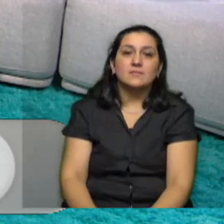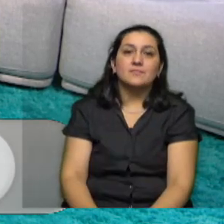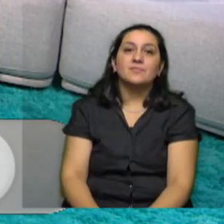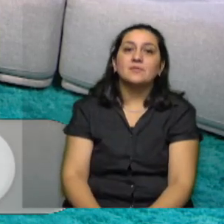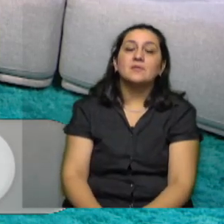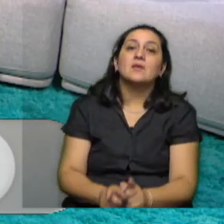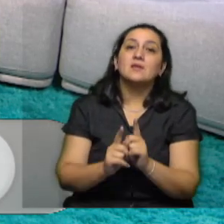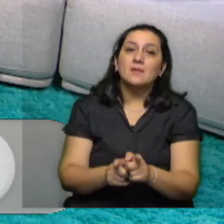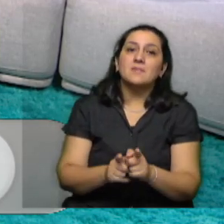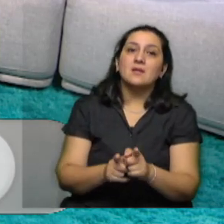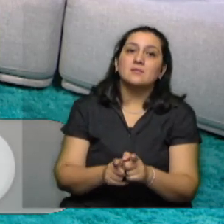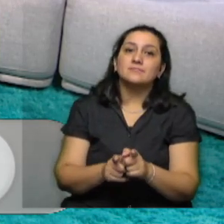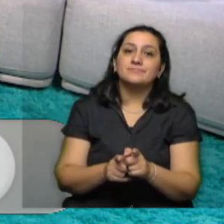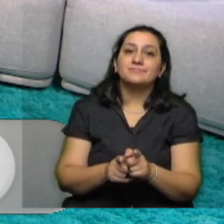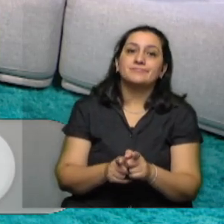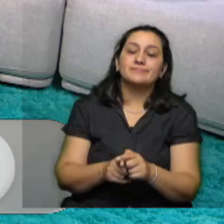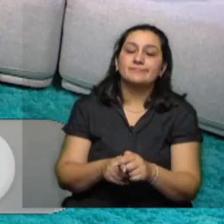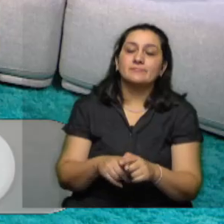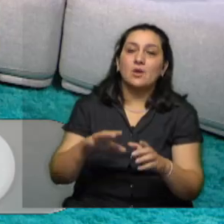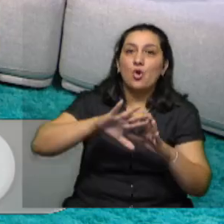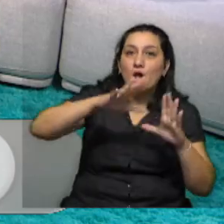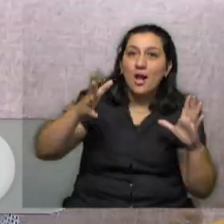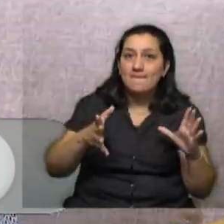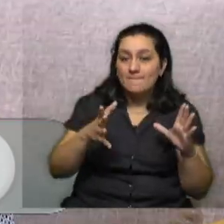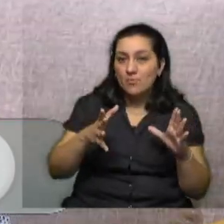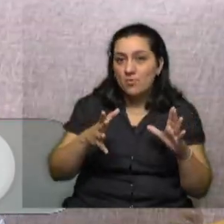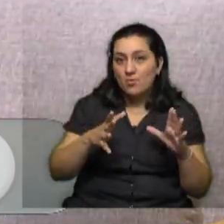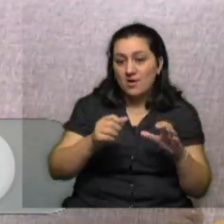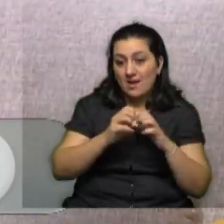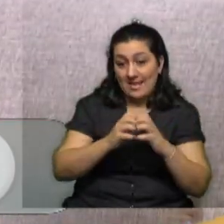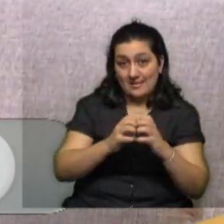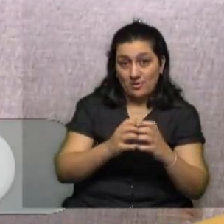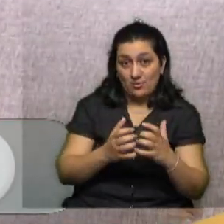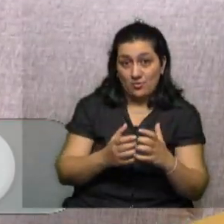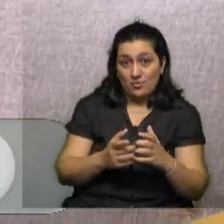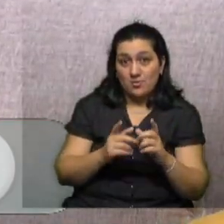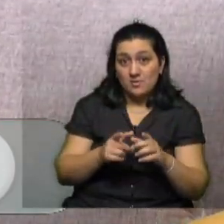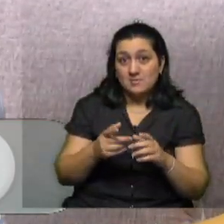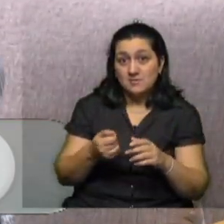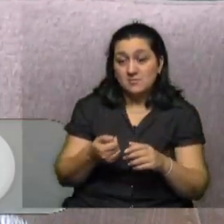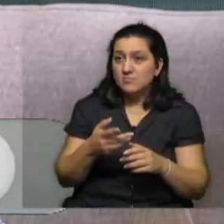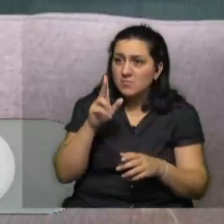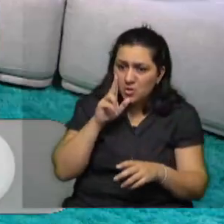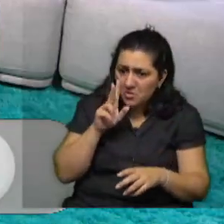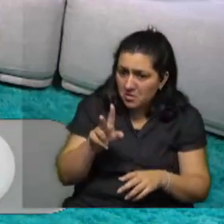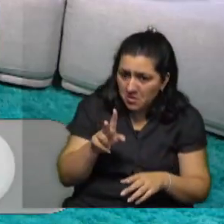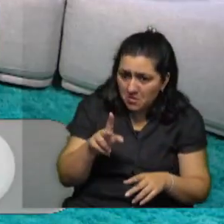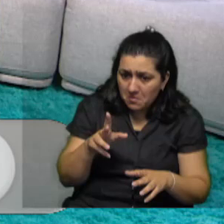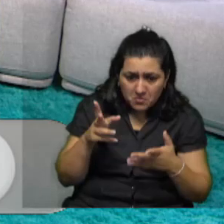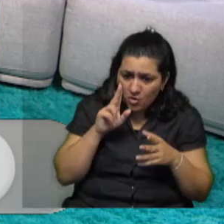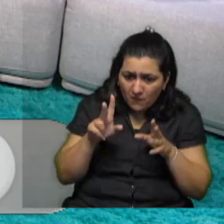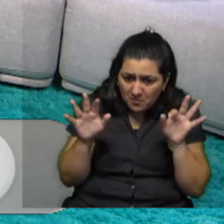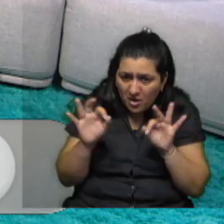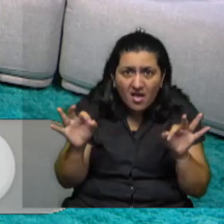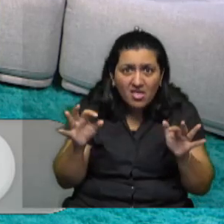que tampoco vemos. Campo eléctrico genera un campo magnético genera un campo eléctrico. Y también lo podemos medir, pero no los vemos, no existen para nosotros. Sí. En